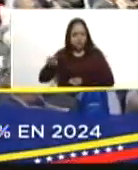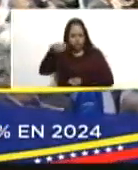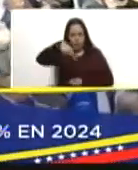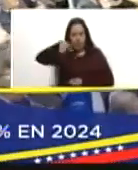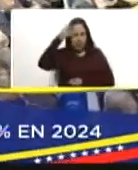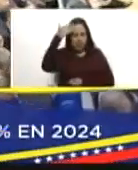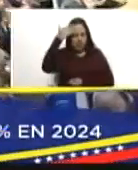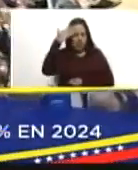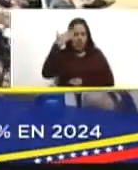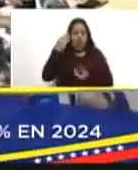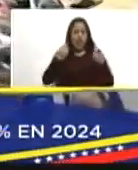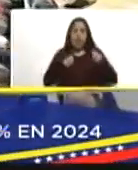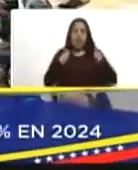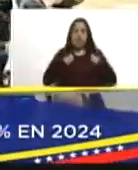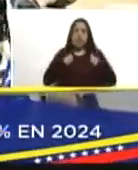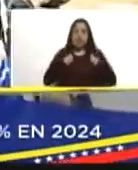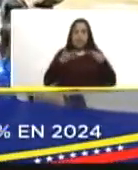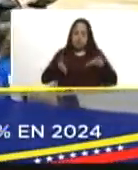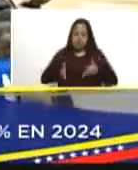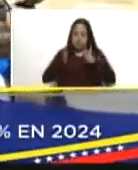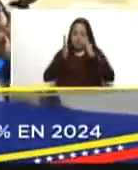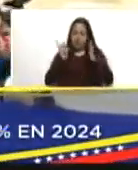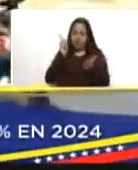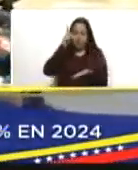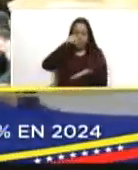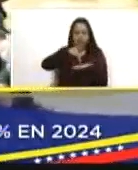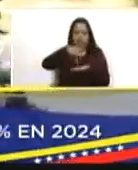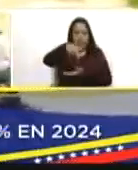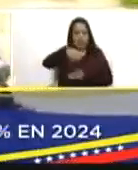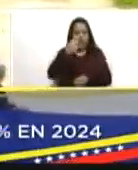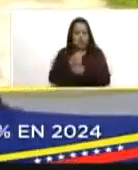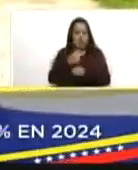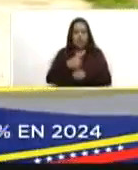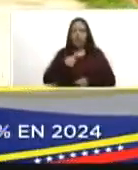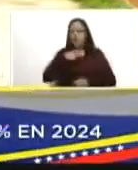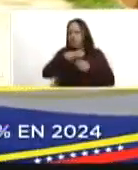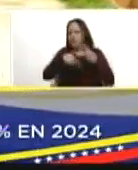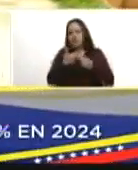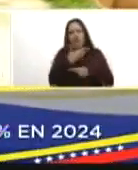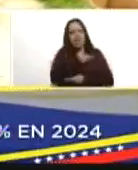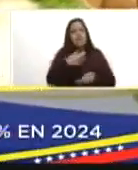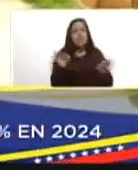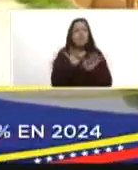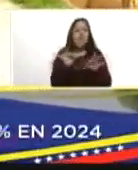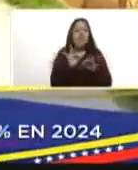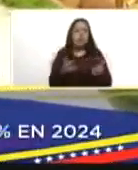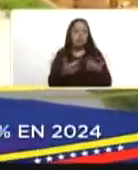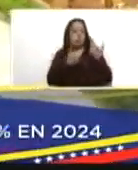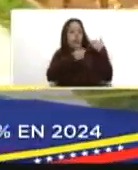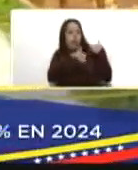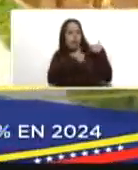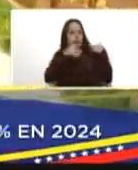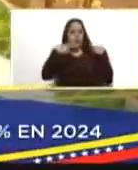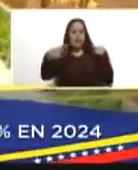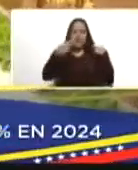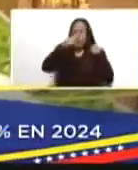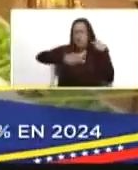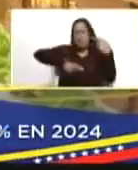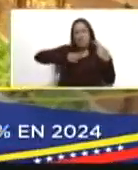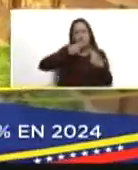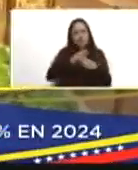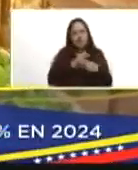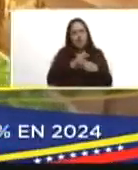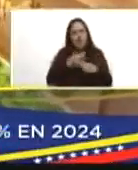la vida me llevó hasta aquí nunca aspiré a cargo de ningún tipo jamás